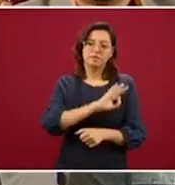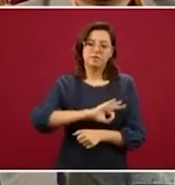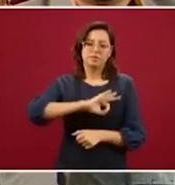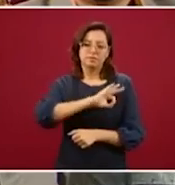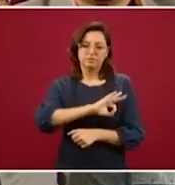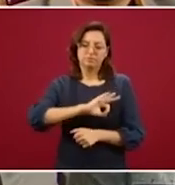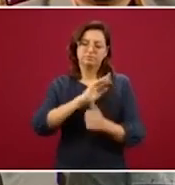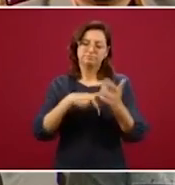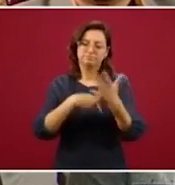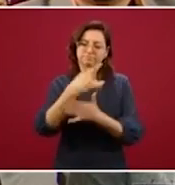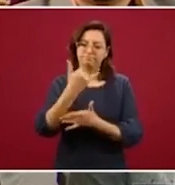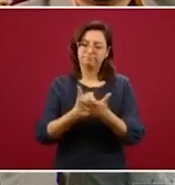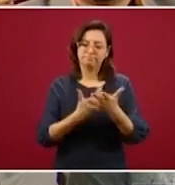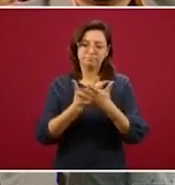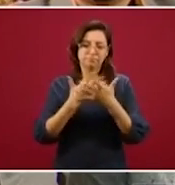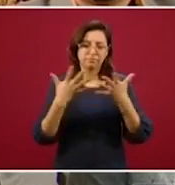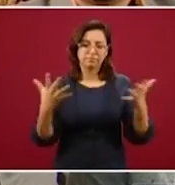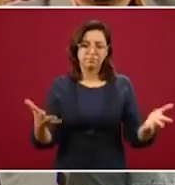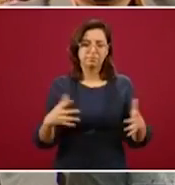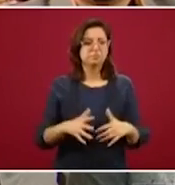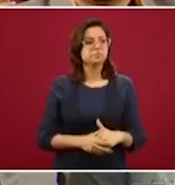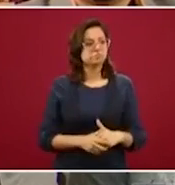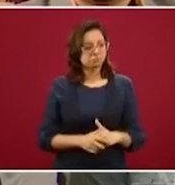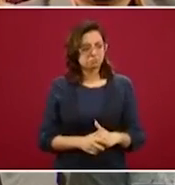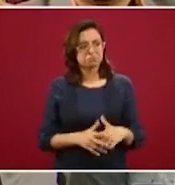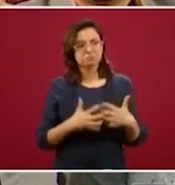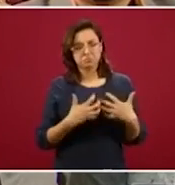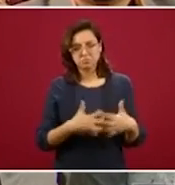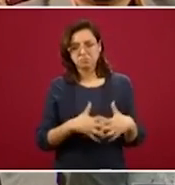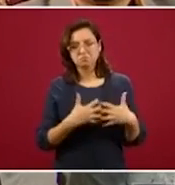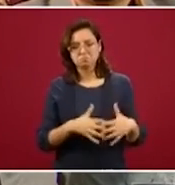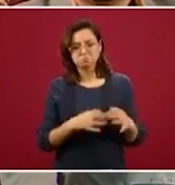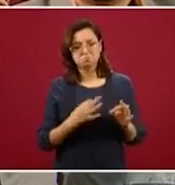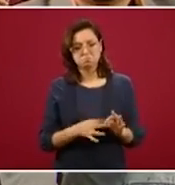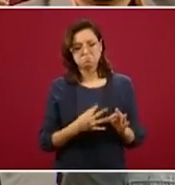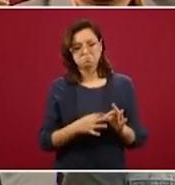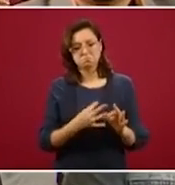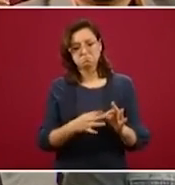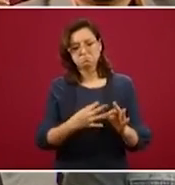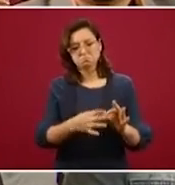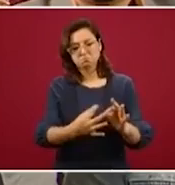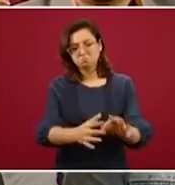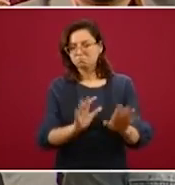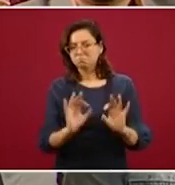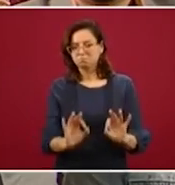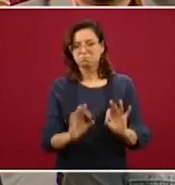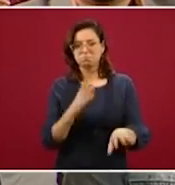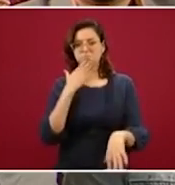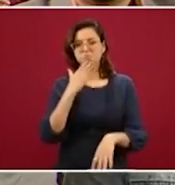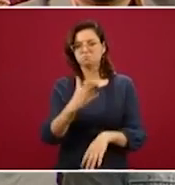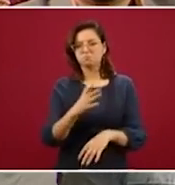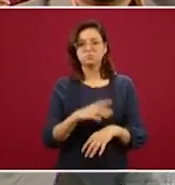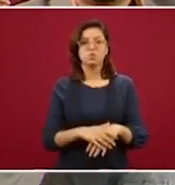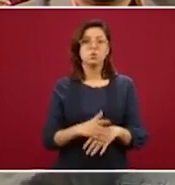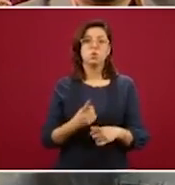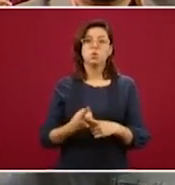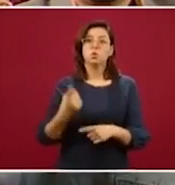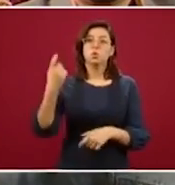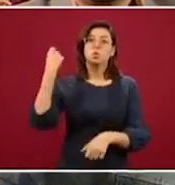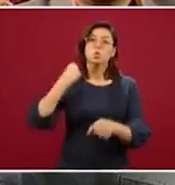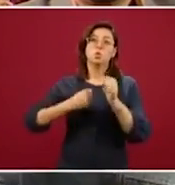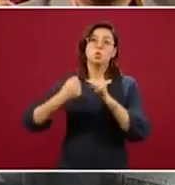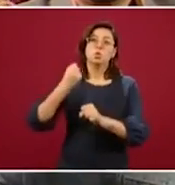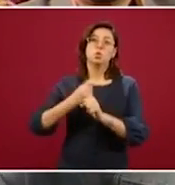proyecto. Le estoy viendo que está funcionando mejor que el que funcionaba hace muchos años en